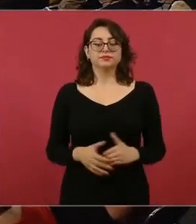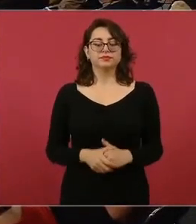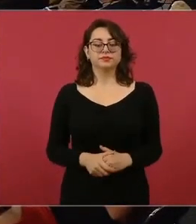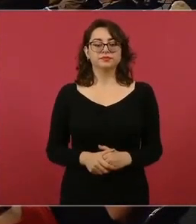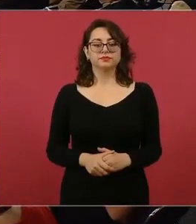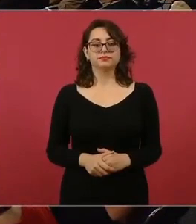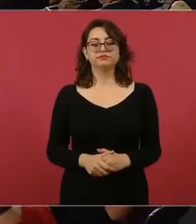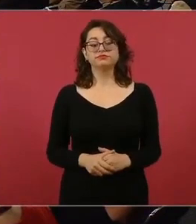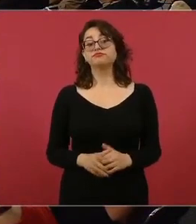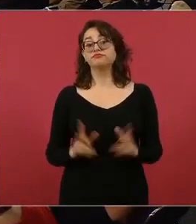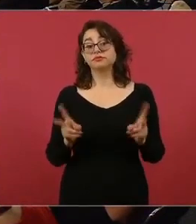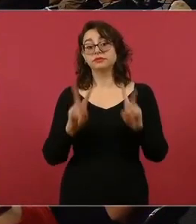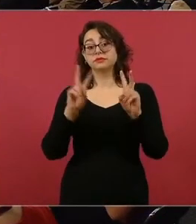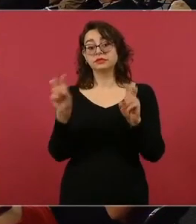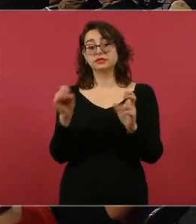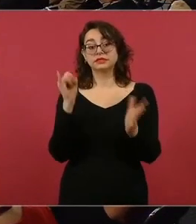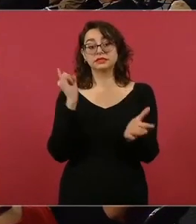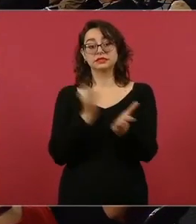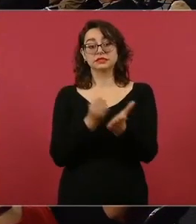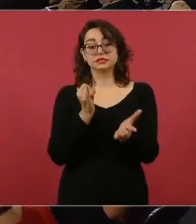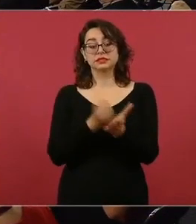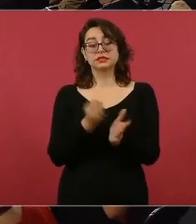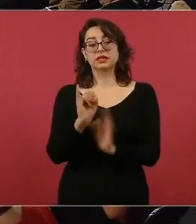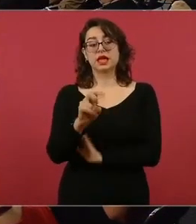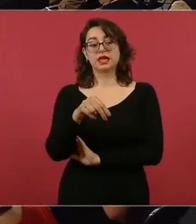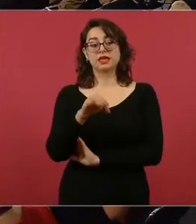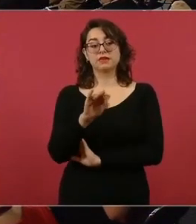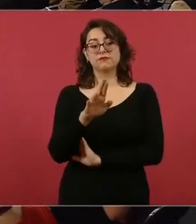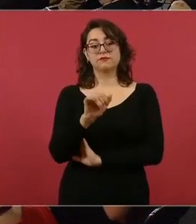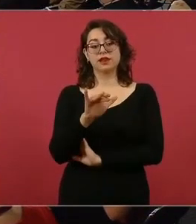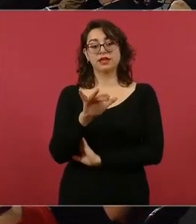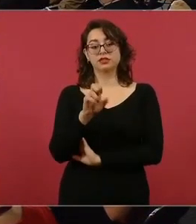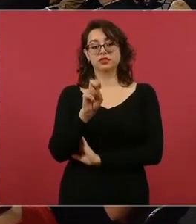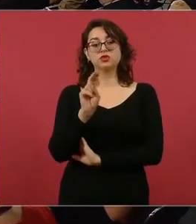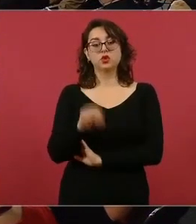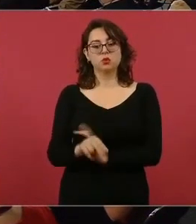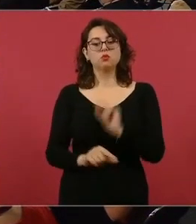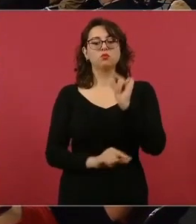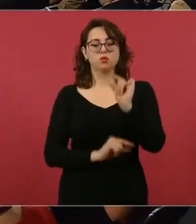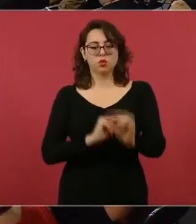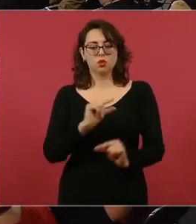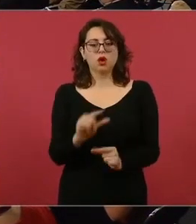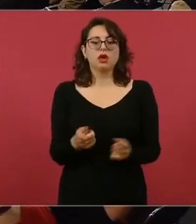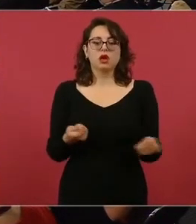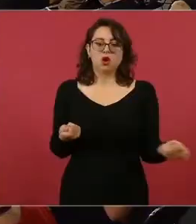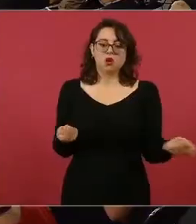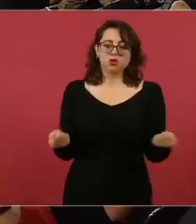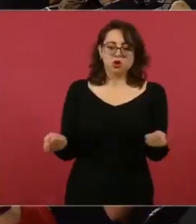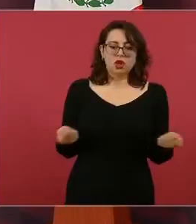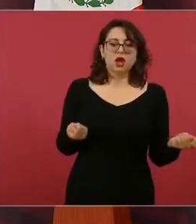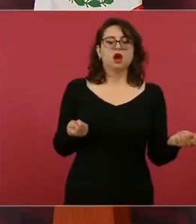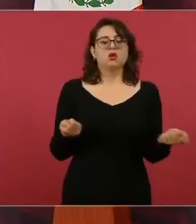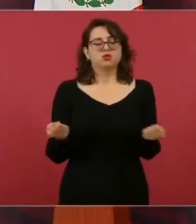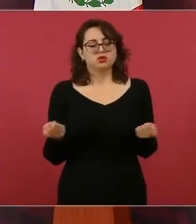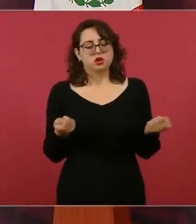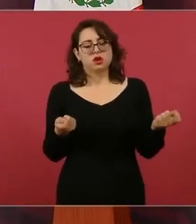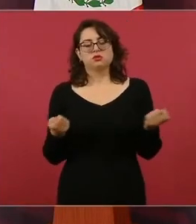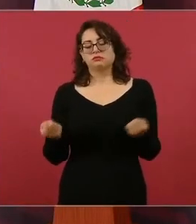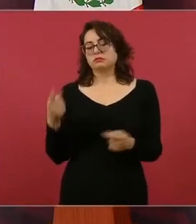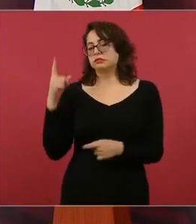Esto es inflación, también se ha ido resolviendo. Este era un problema que